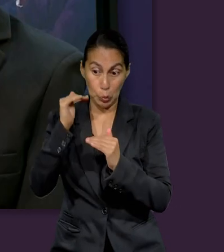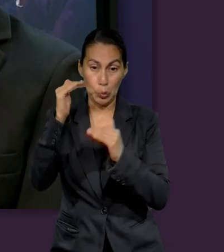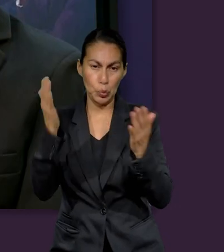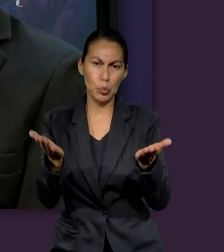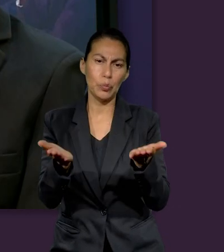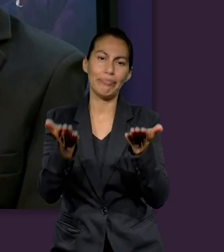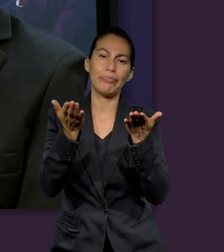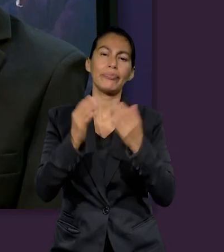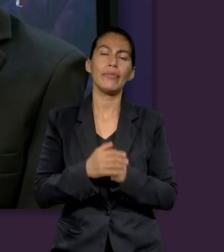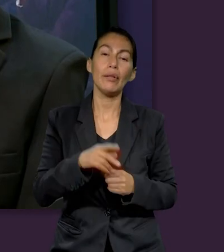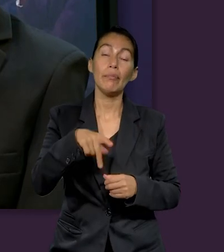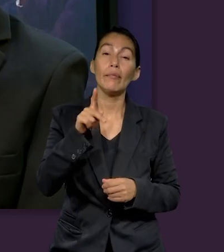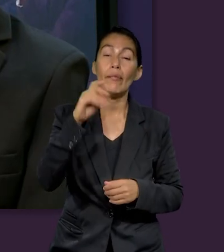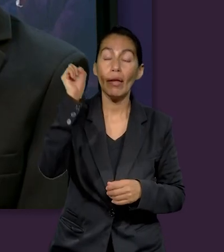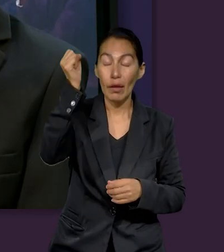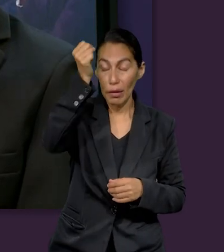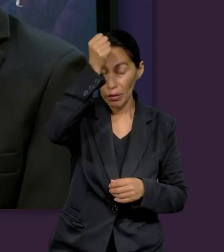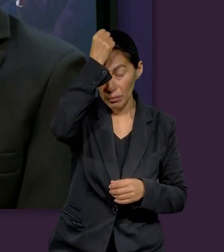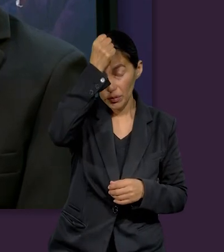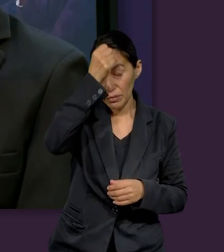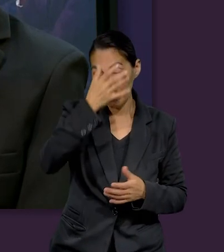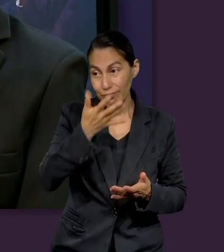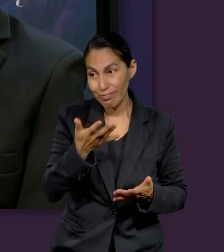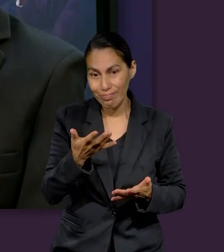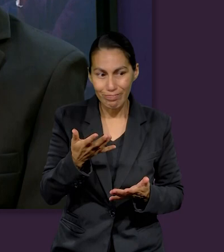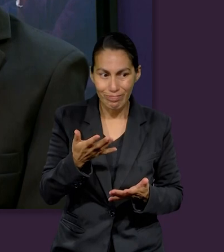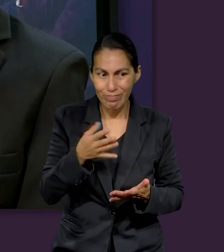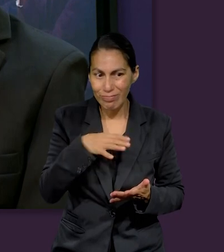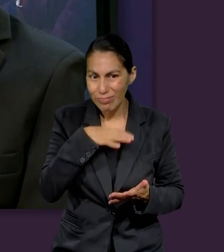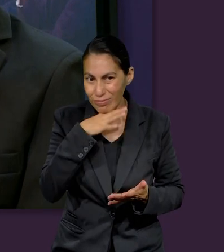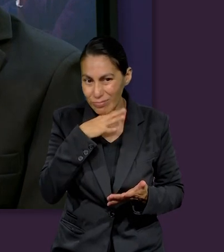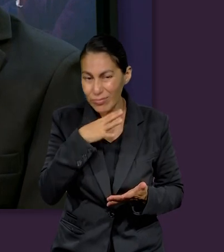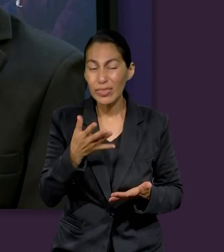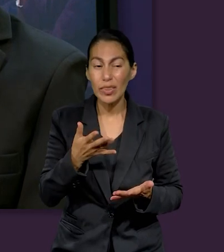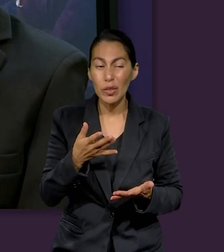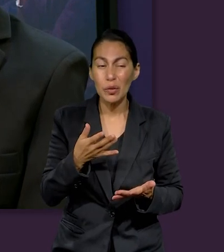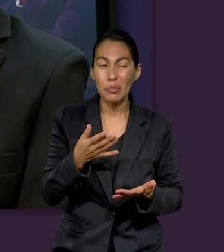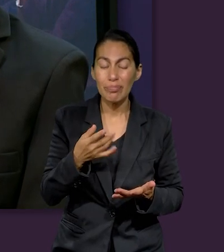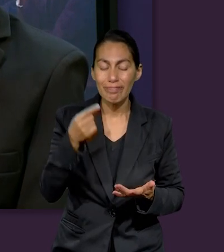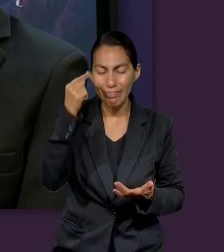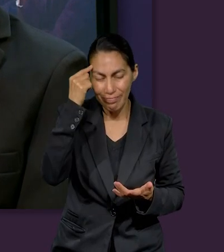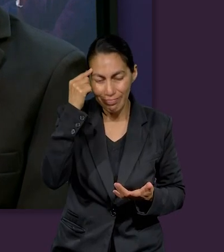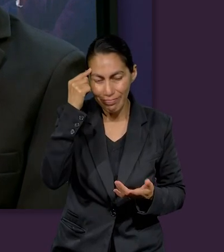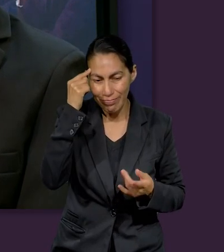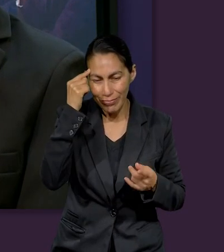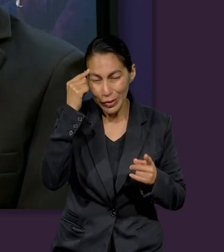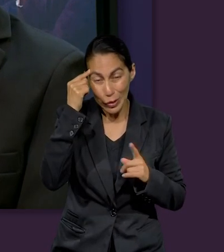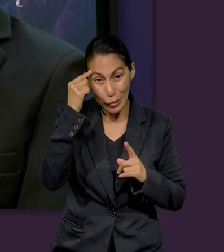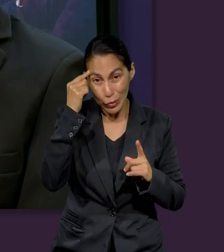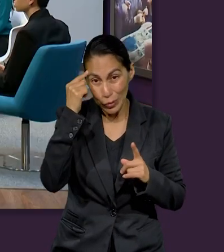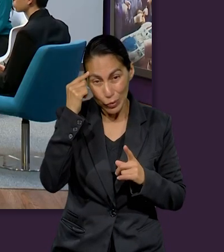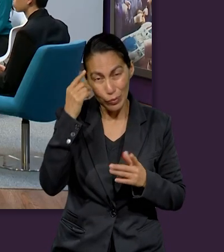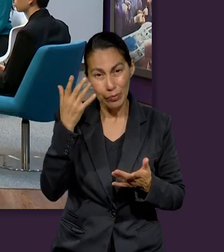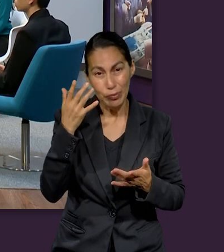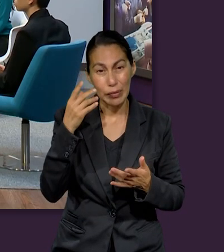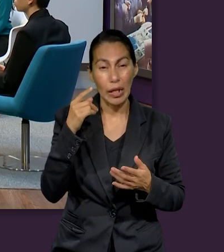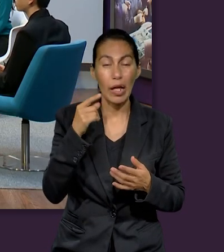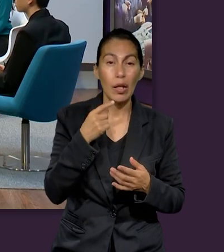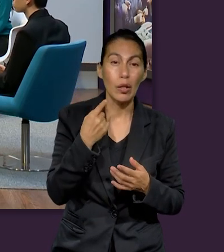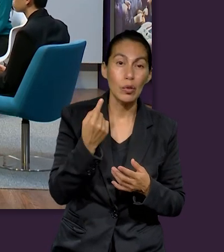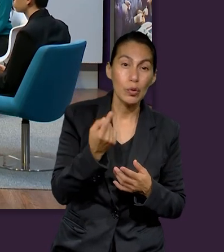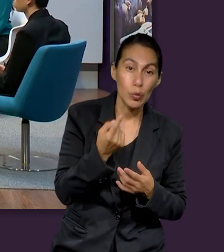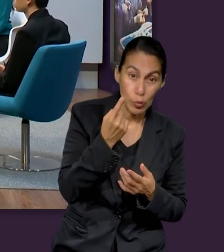Salomón en su reinado pidió sabiduría y eso lo hizo destacarse pero lo que Salomón tal vez no